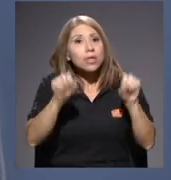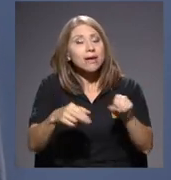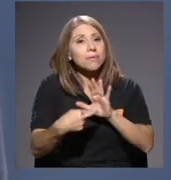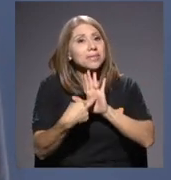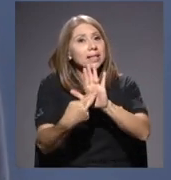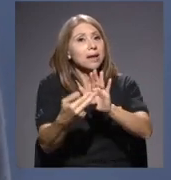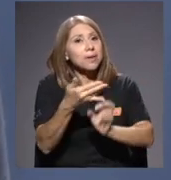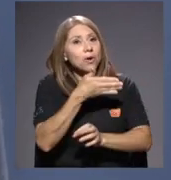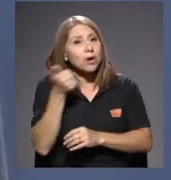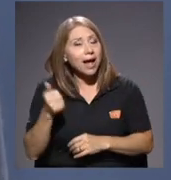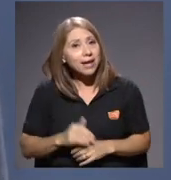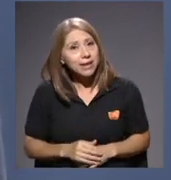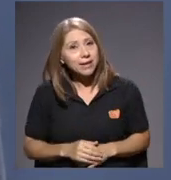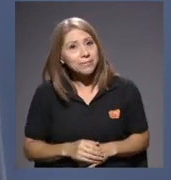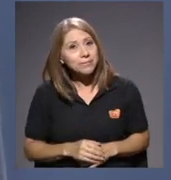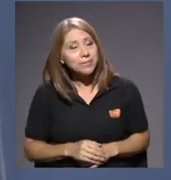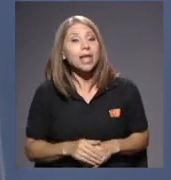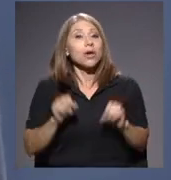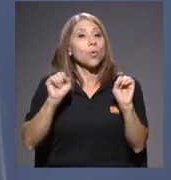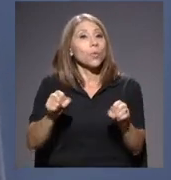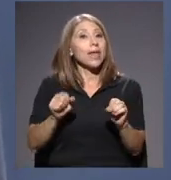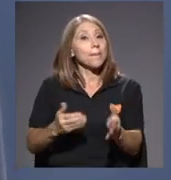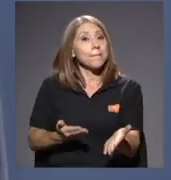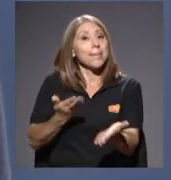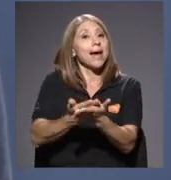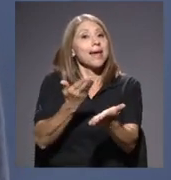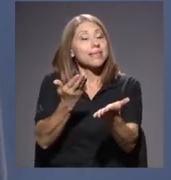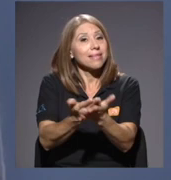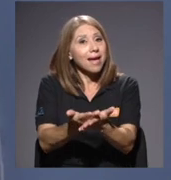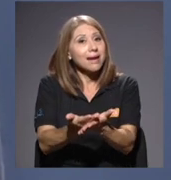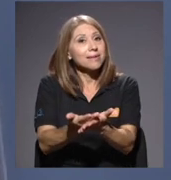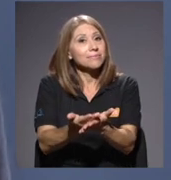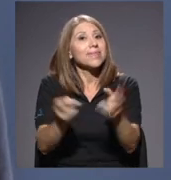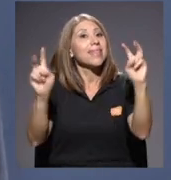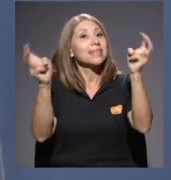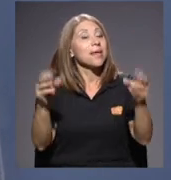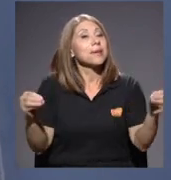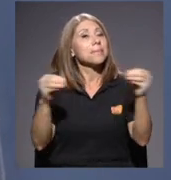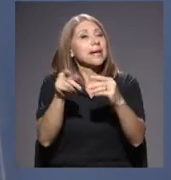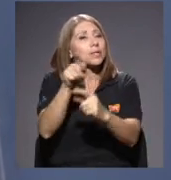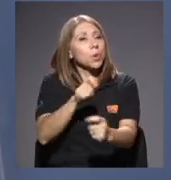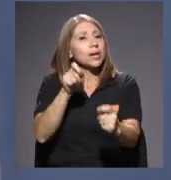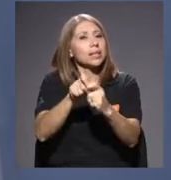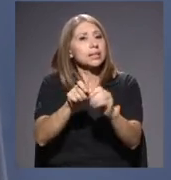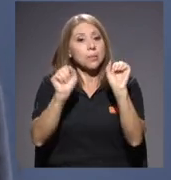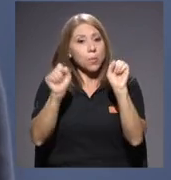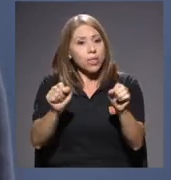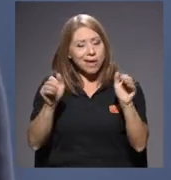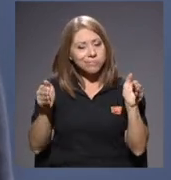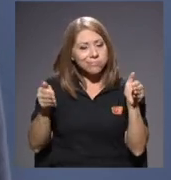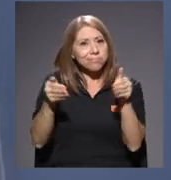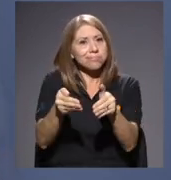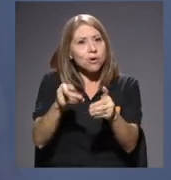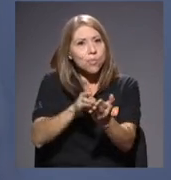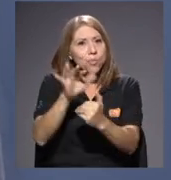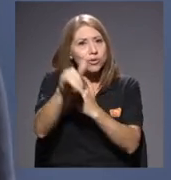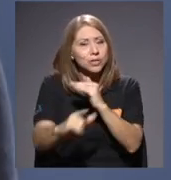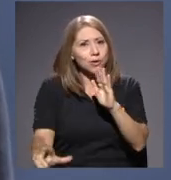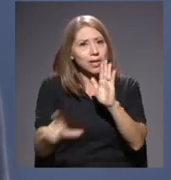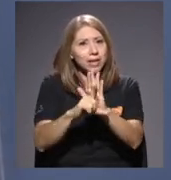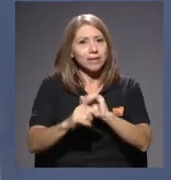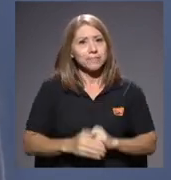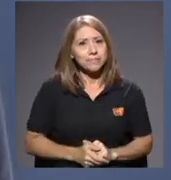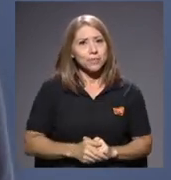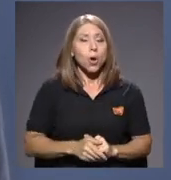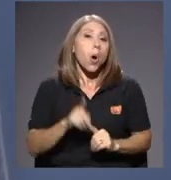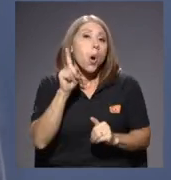hubiesen planteado ideas más concretas, que se hubieran concentrado en un proyecto de ley o en un proyecto de ley alternativo,